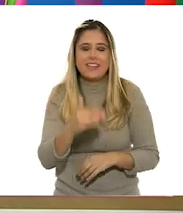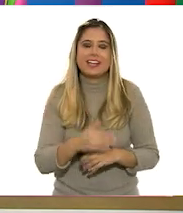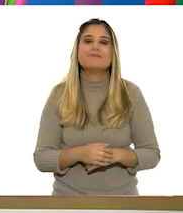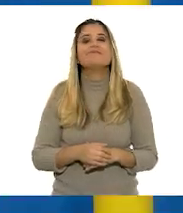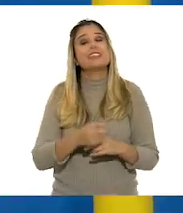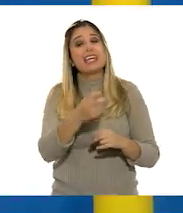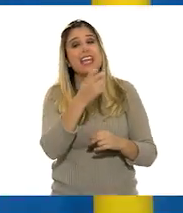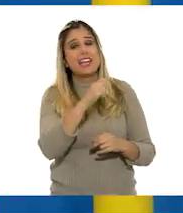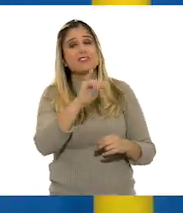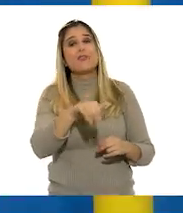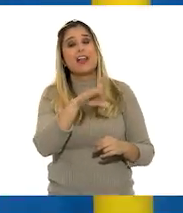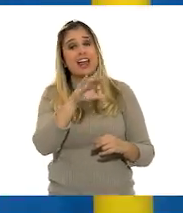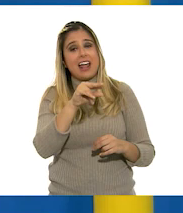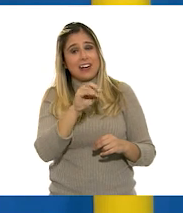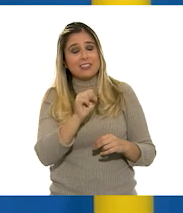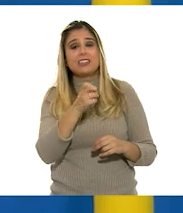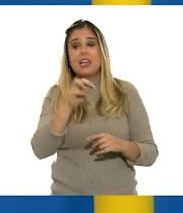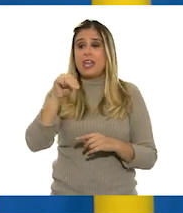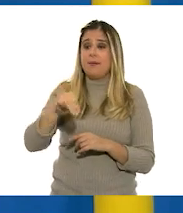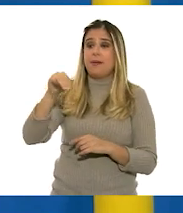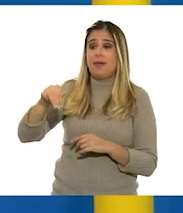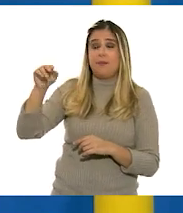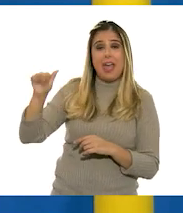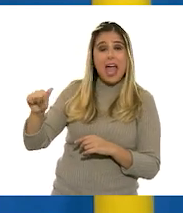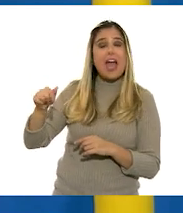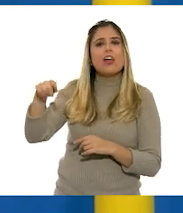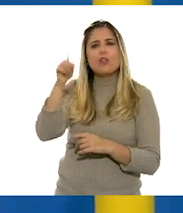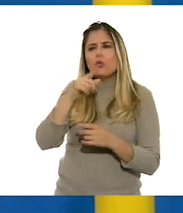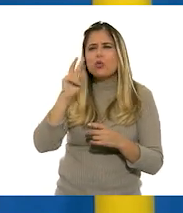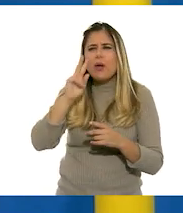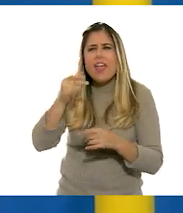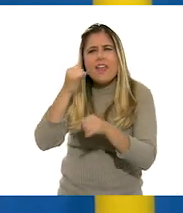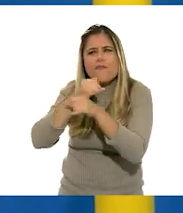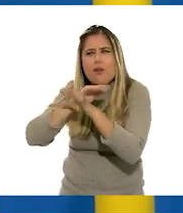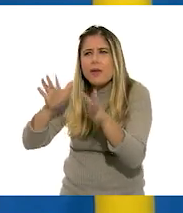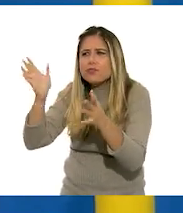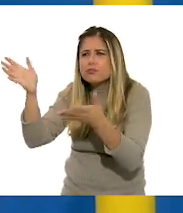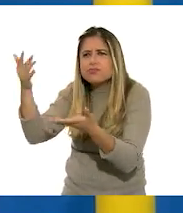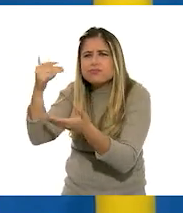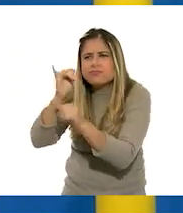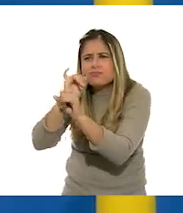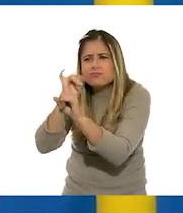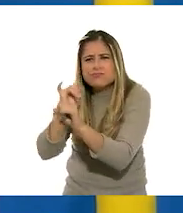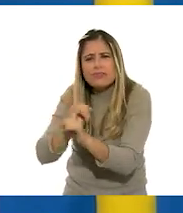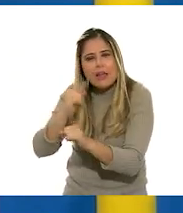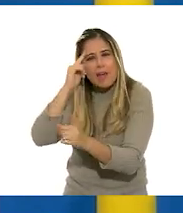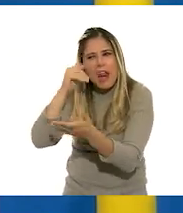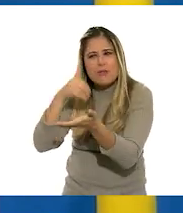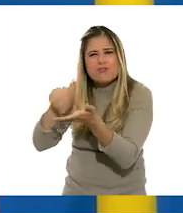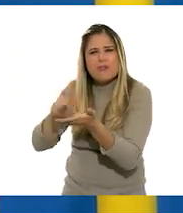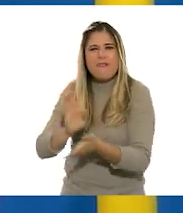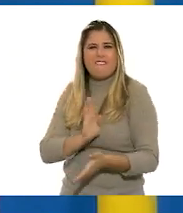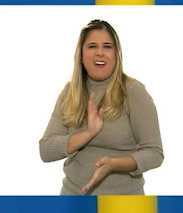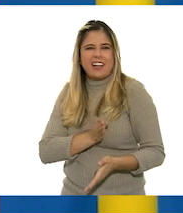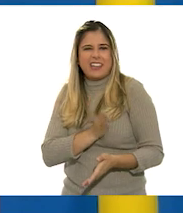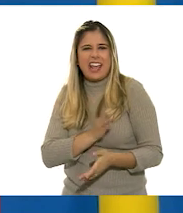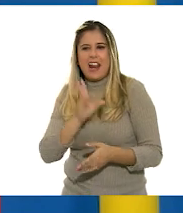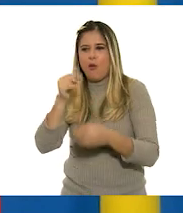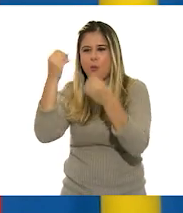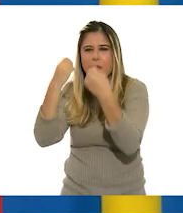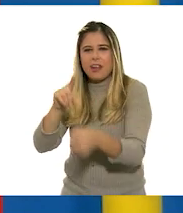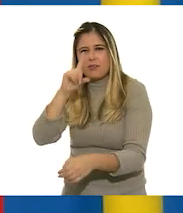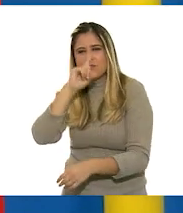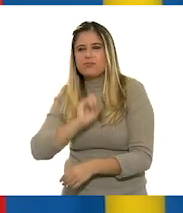Juan Carlos. A través de la MMA recopilamos datos que nos servirán para eliminar microorganismos patógenos de los